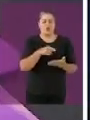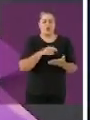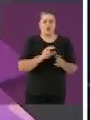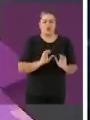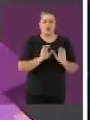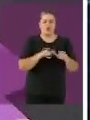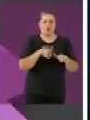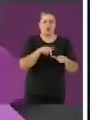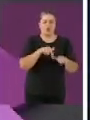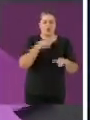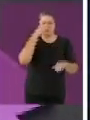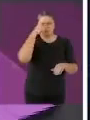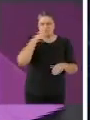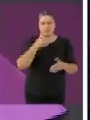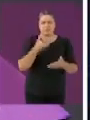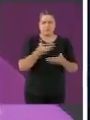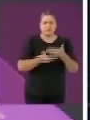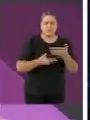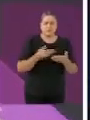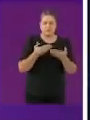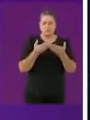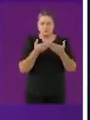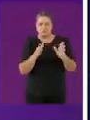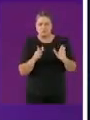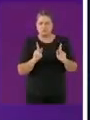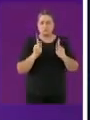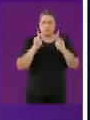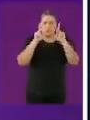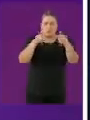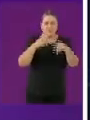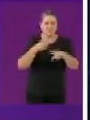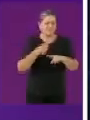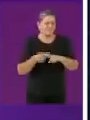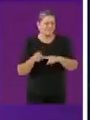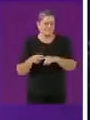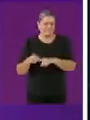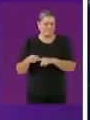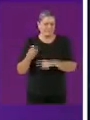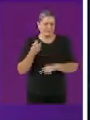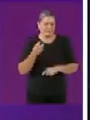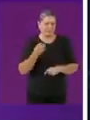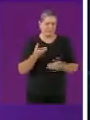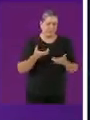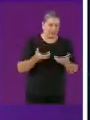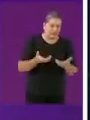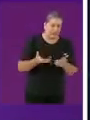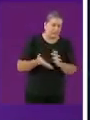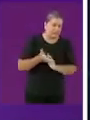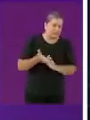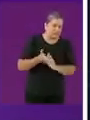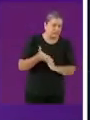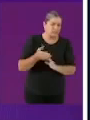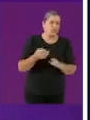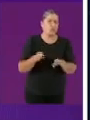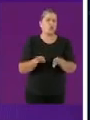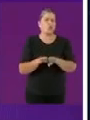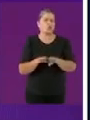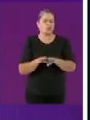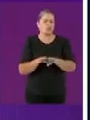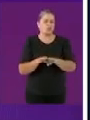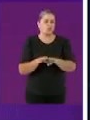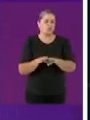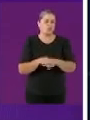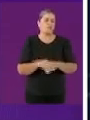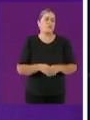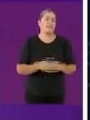creatividad estuvo muy pobre el INE en el esquema como tú lo dices en el formato pero también en la aplicación de la tecnología porque como bien lo